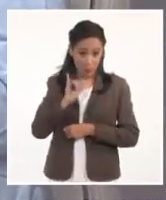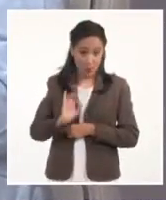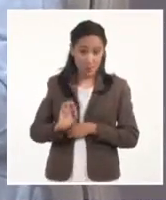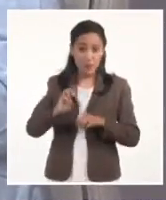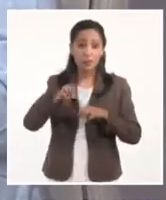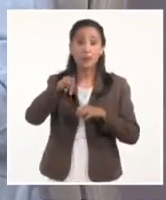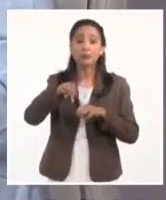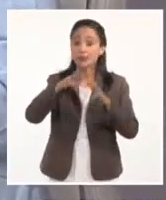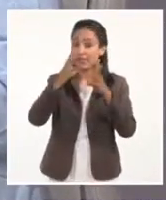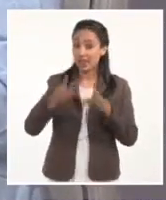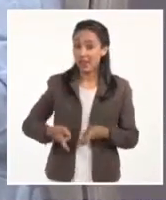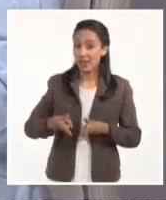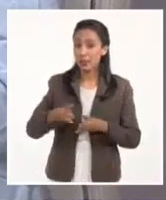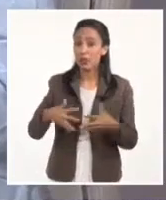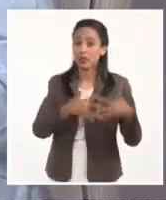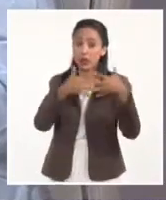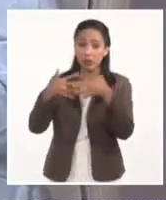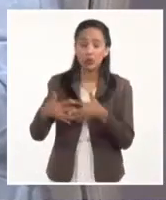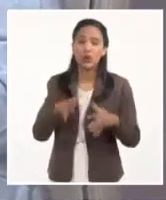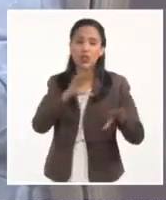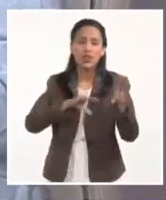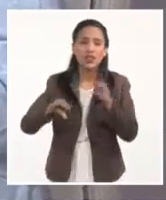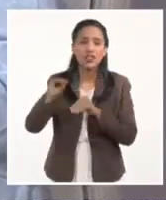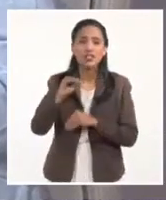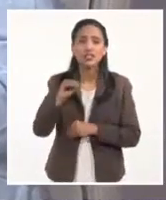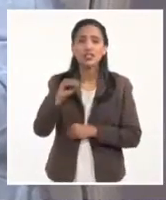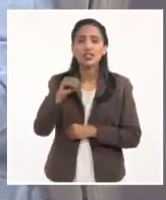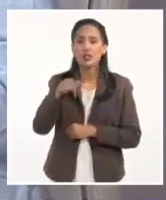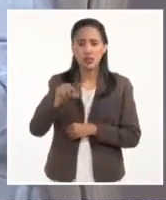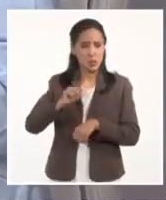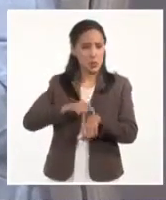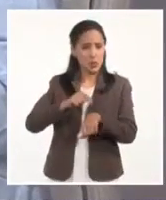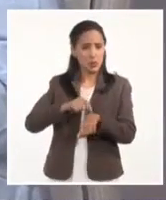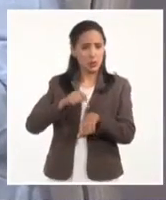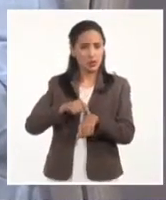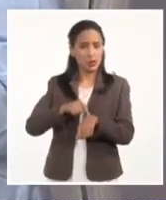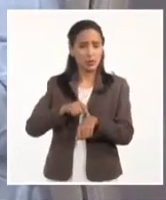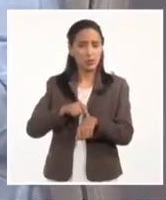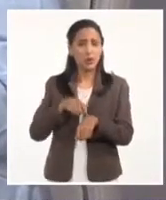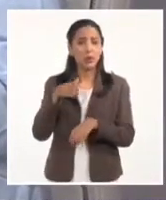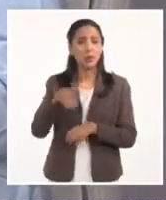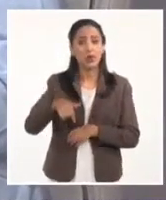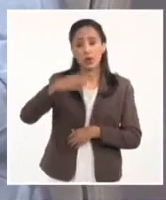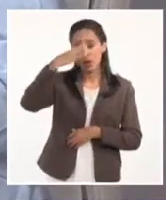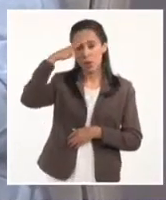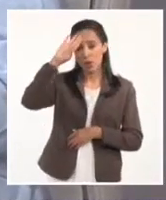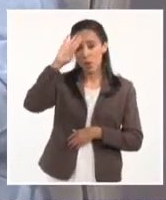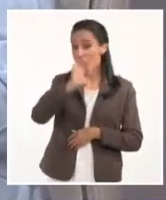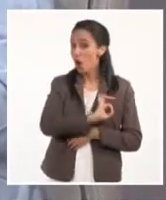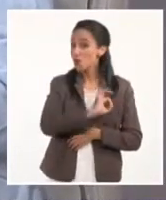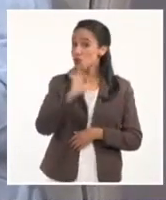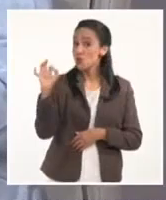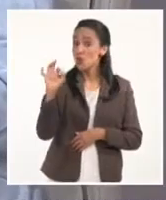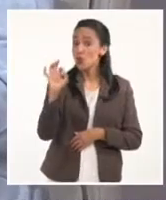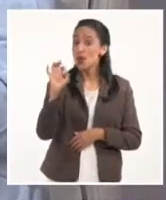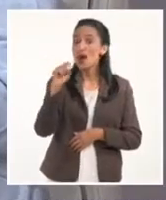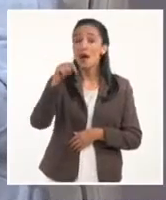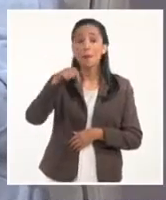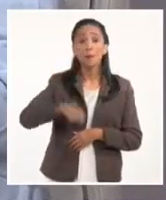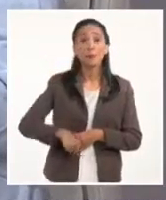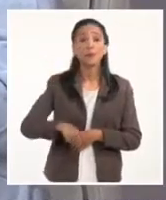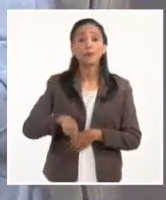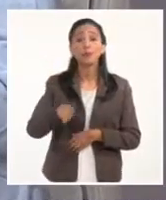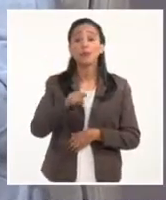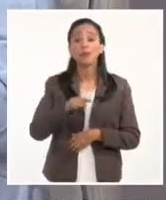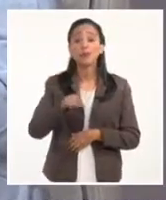cuba y cuando no vivía ya venía a ayudar a los hoteles de jamás en la vida alzó la voz a un policía y entonces ahora quiere que los cubanos se tienen para